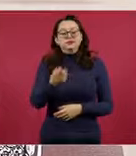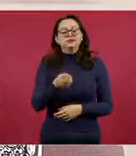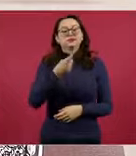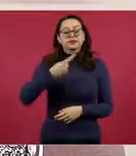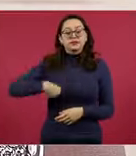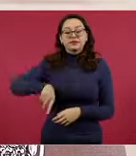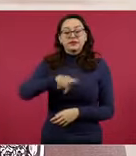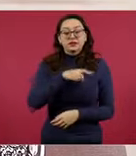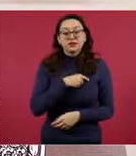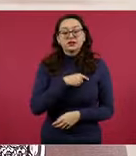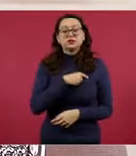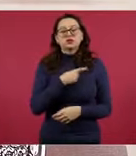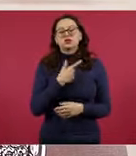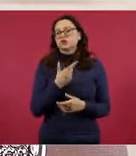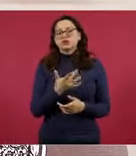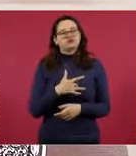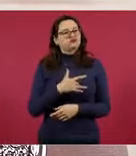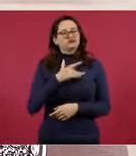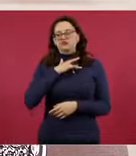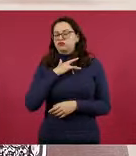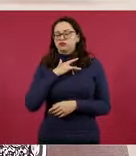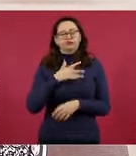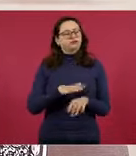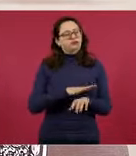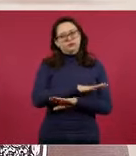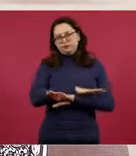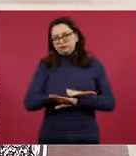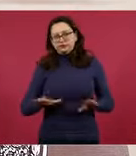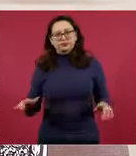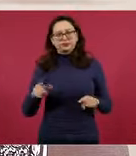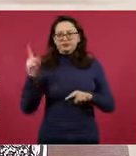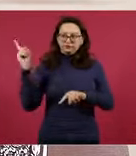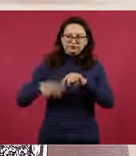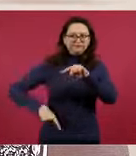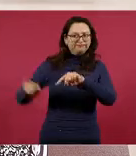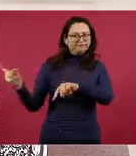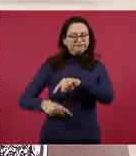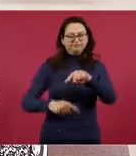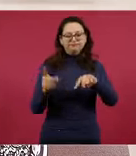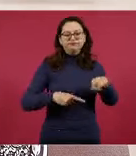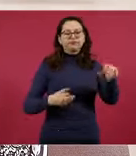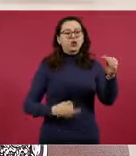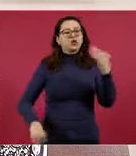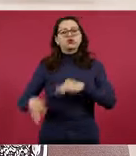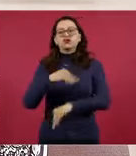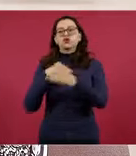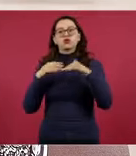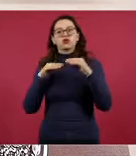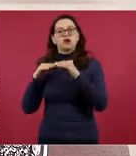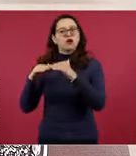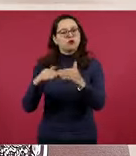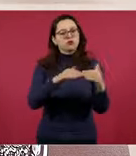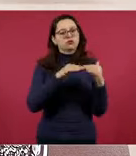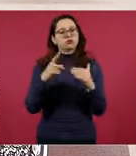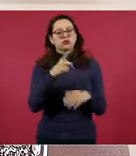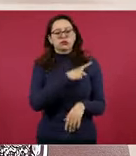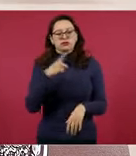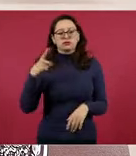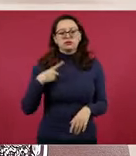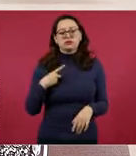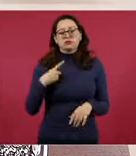justamente implementar un modelo central, público y único para el control de los del